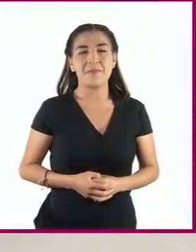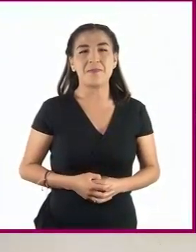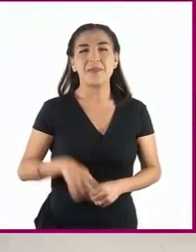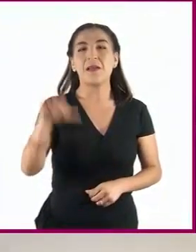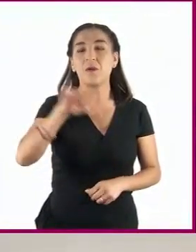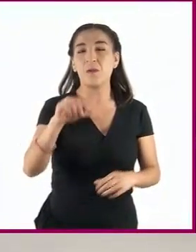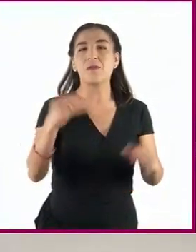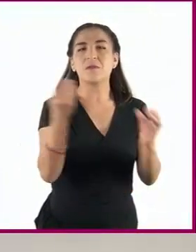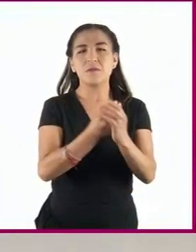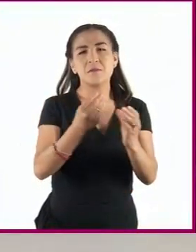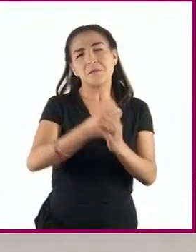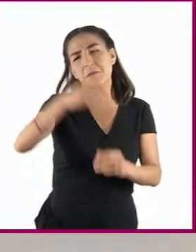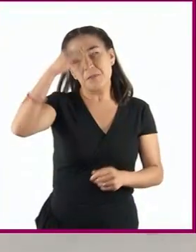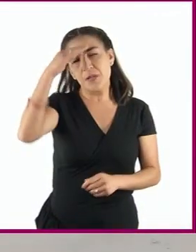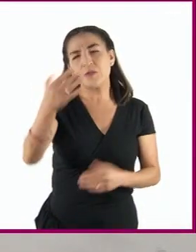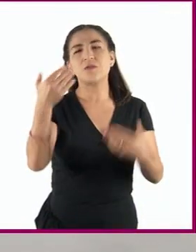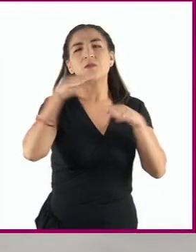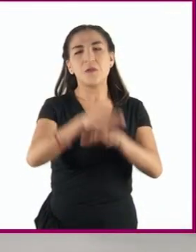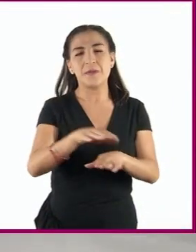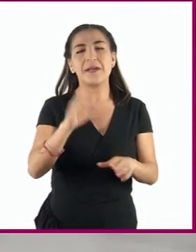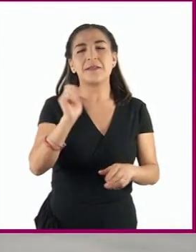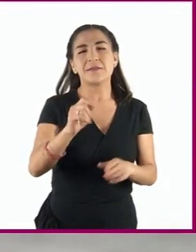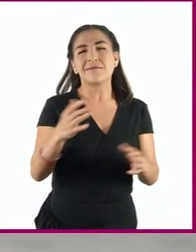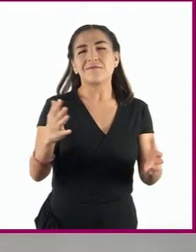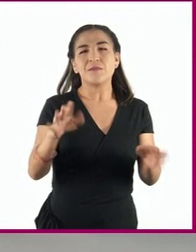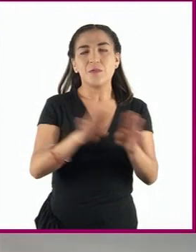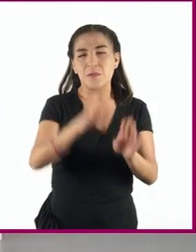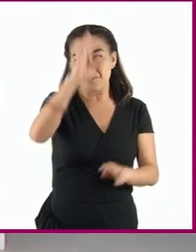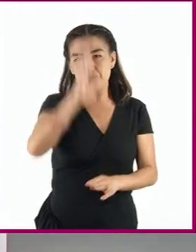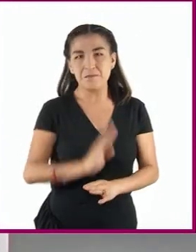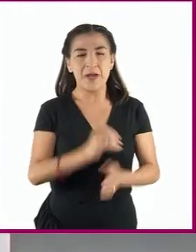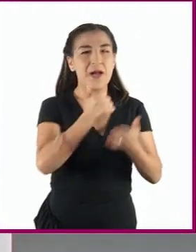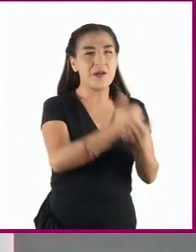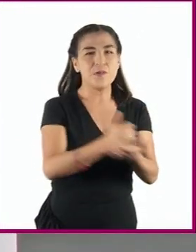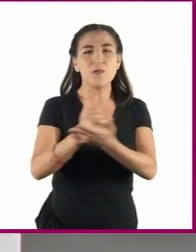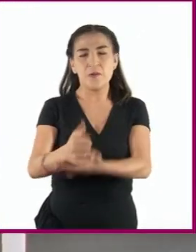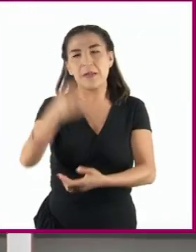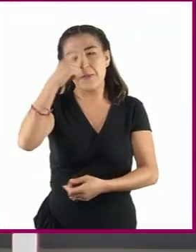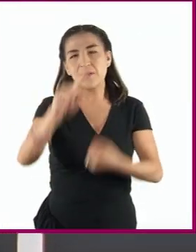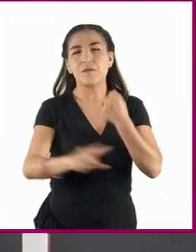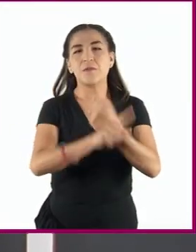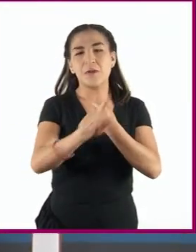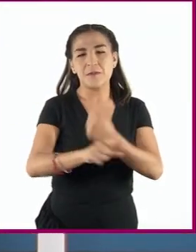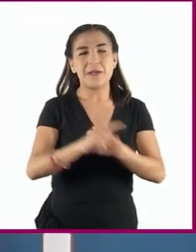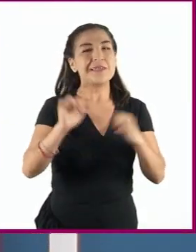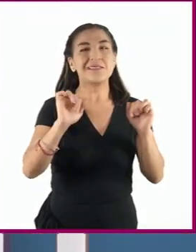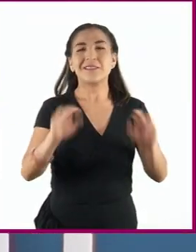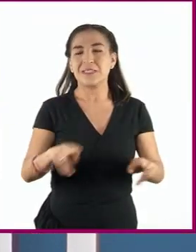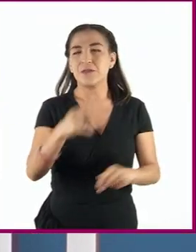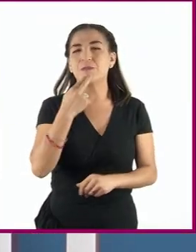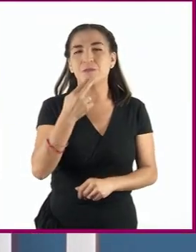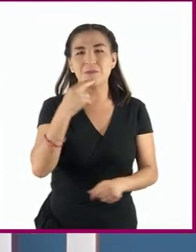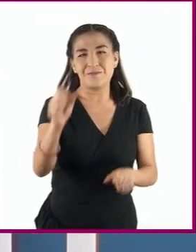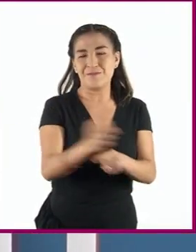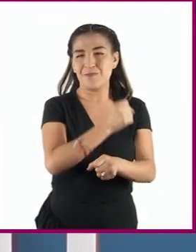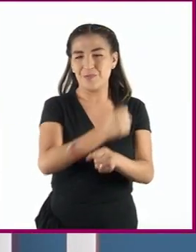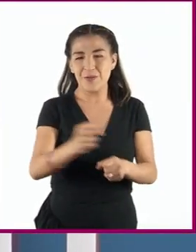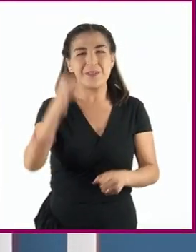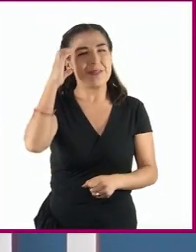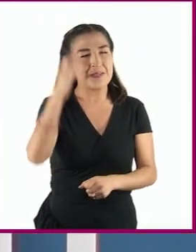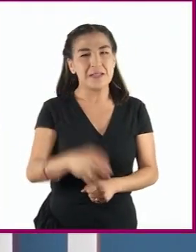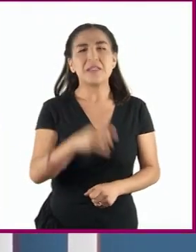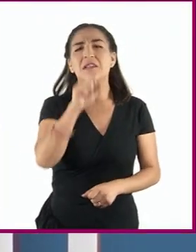sesión reflexionaremos sobre la mediación como recurso para resolver un conflicto sin el uso de violencia, además